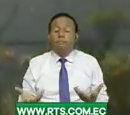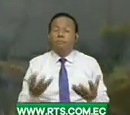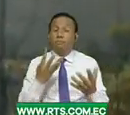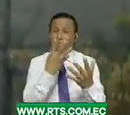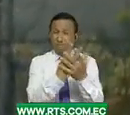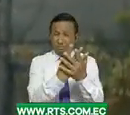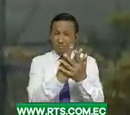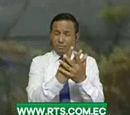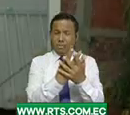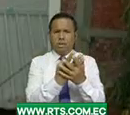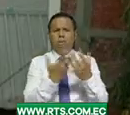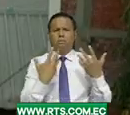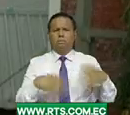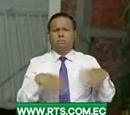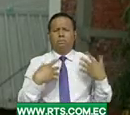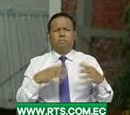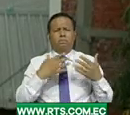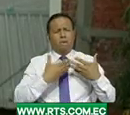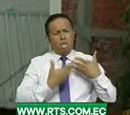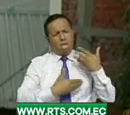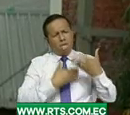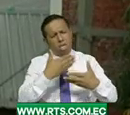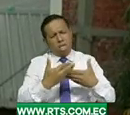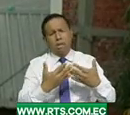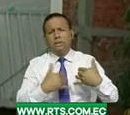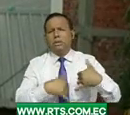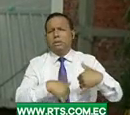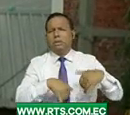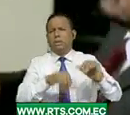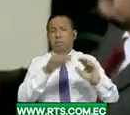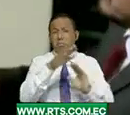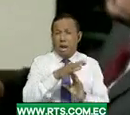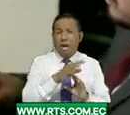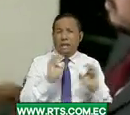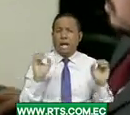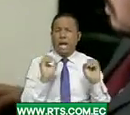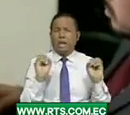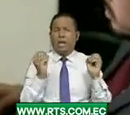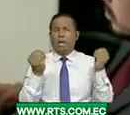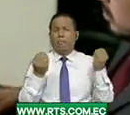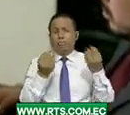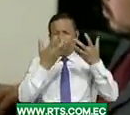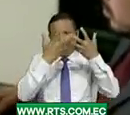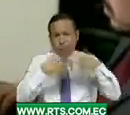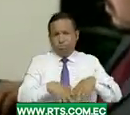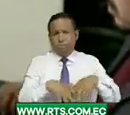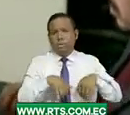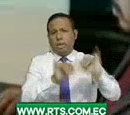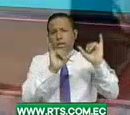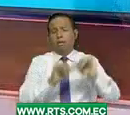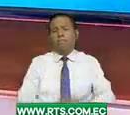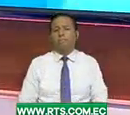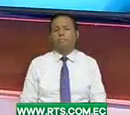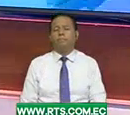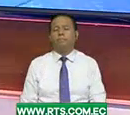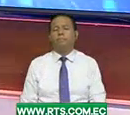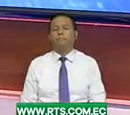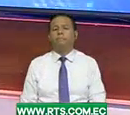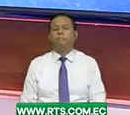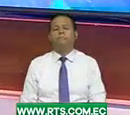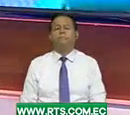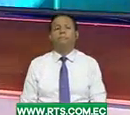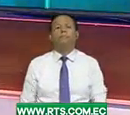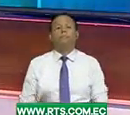fin. Los procesos de pacificación se han roto, informó Valeria Navarro. Fue negado el